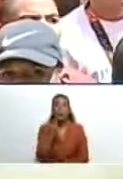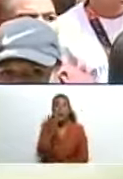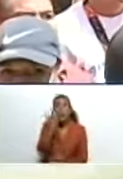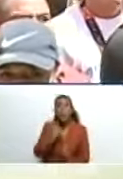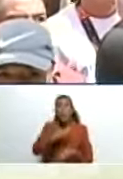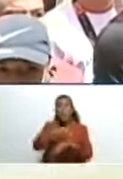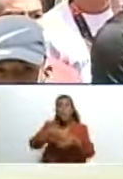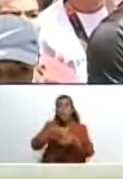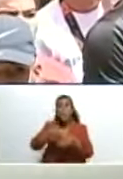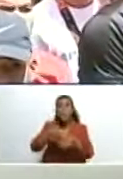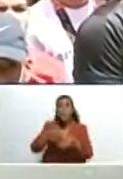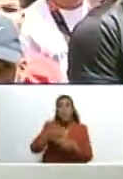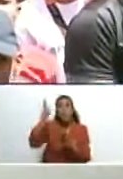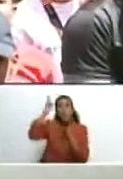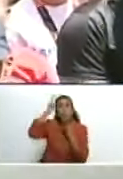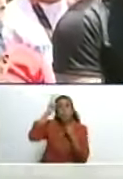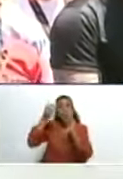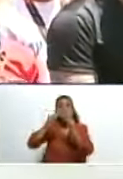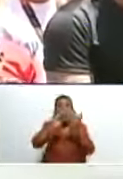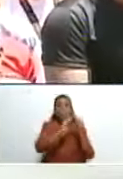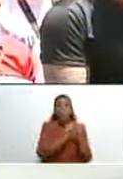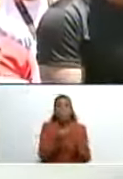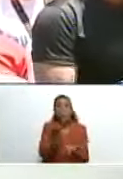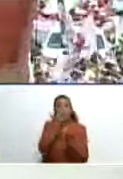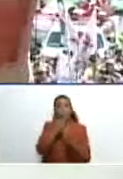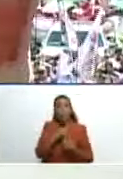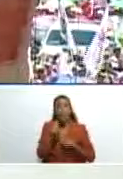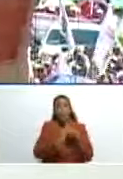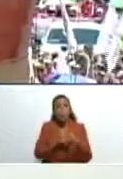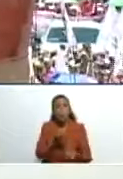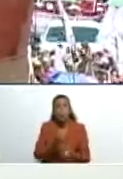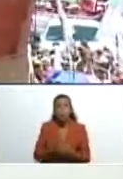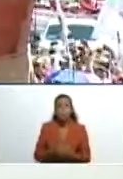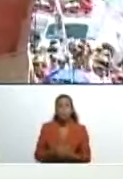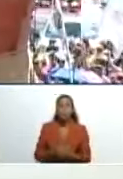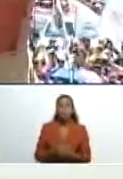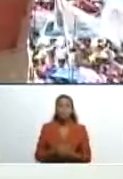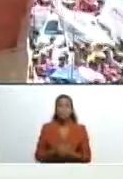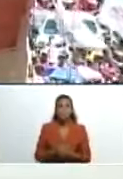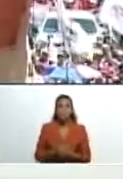activación, de propuesta? Compañera Clara, adelante.